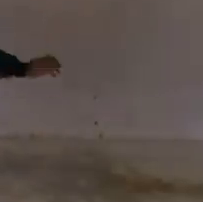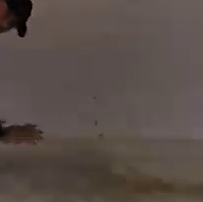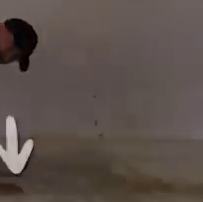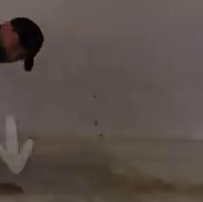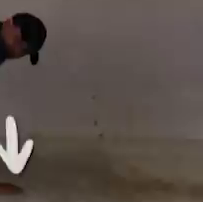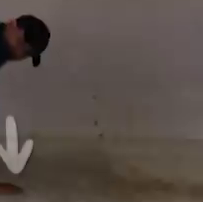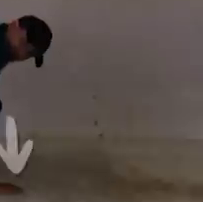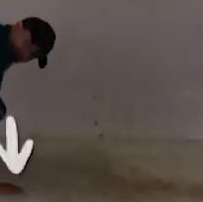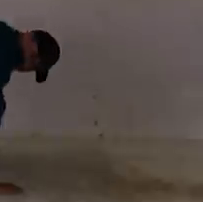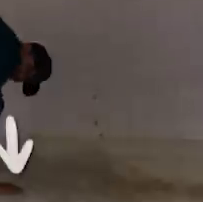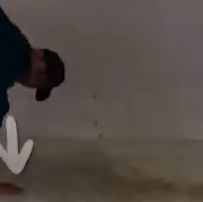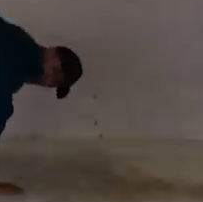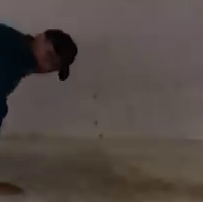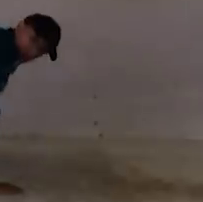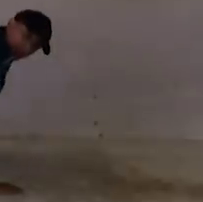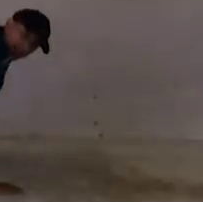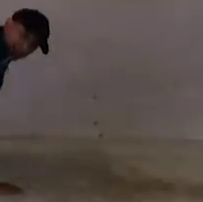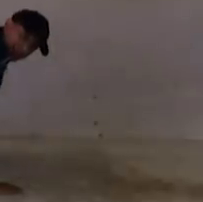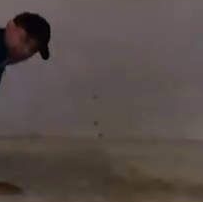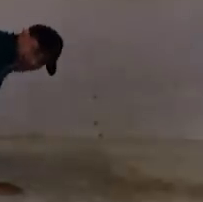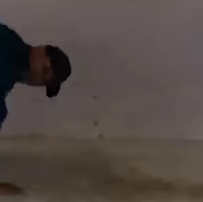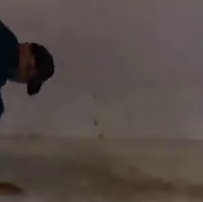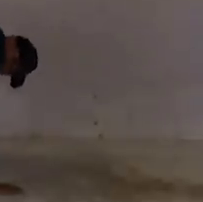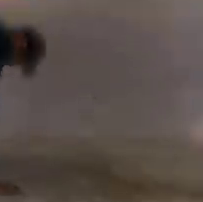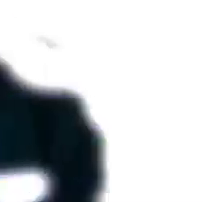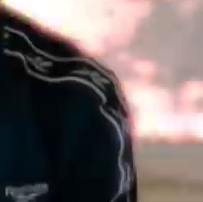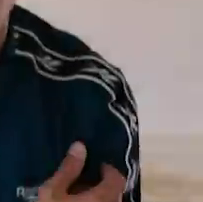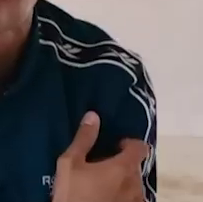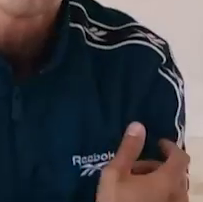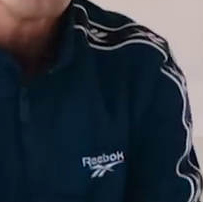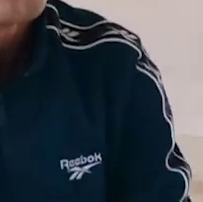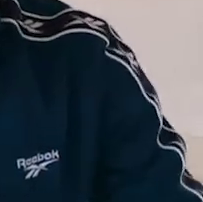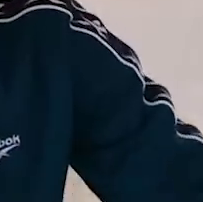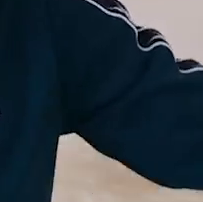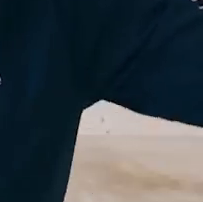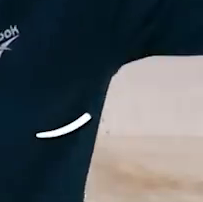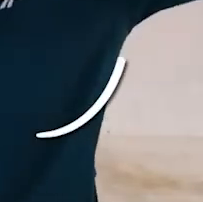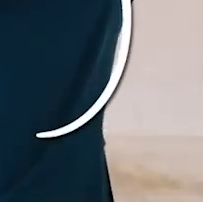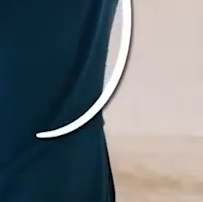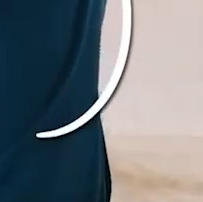subimos. Manos al piso, piernas atrás.